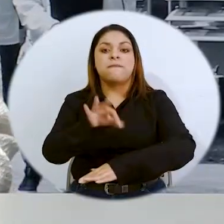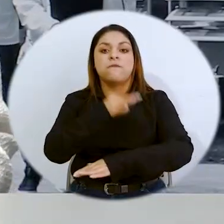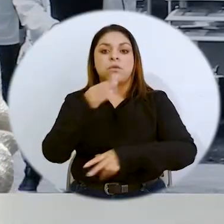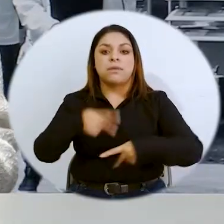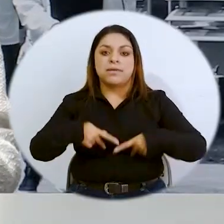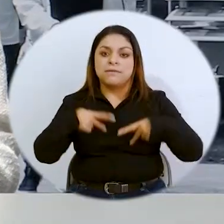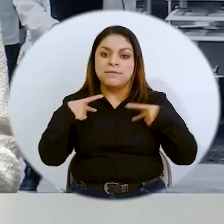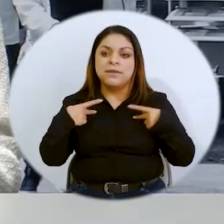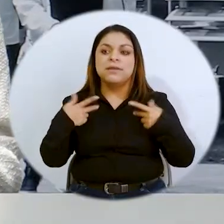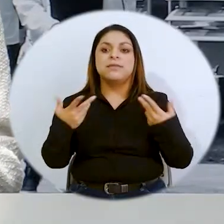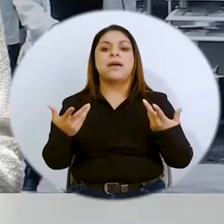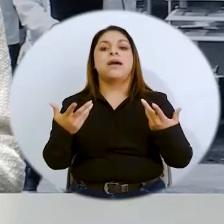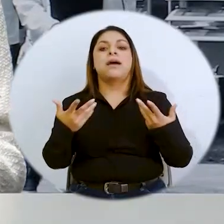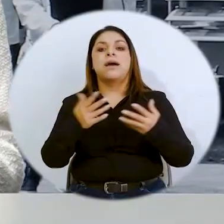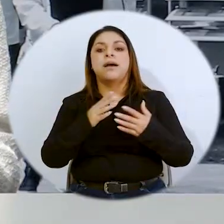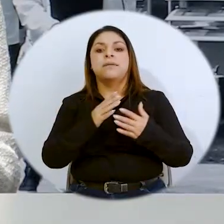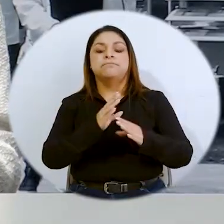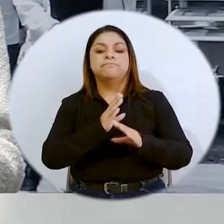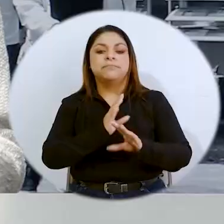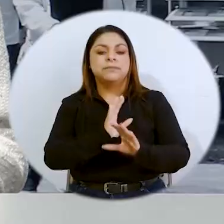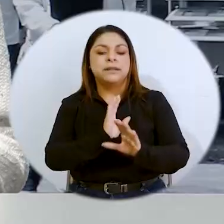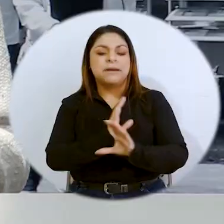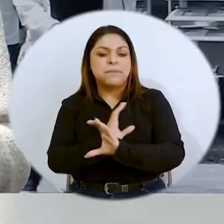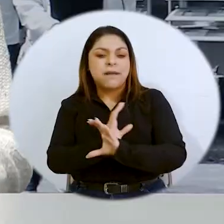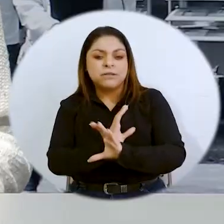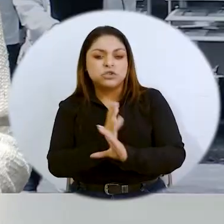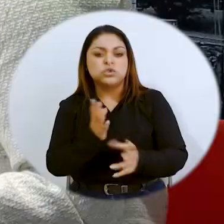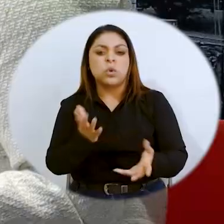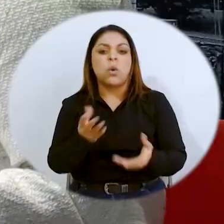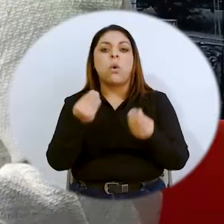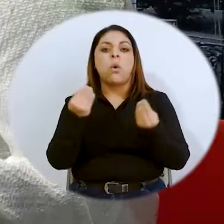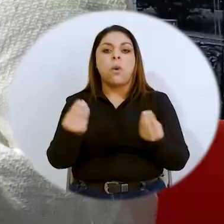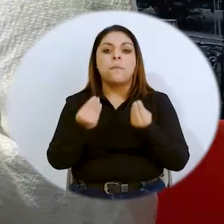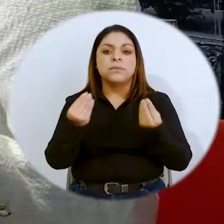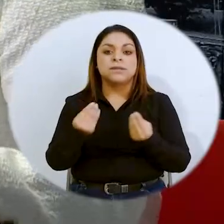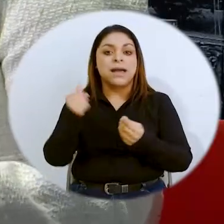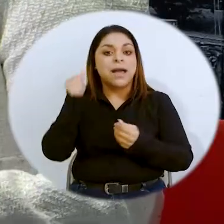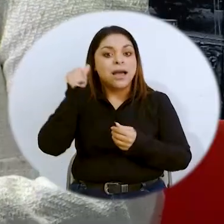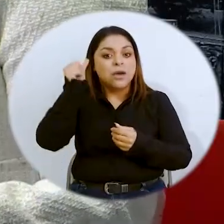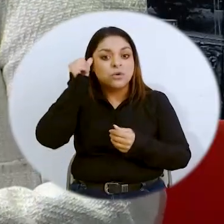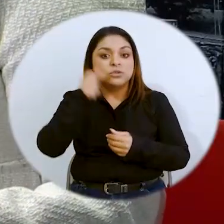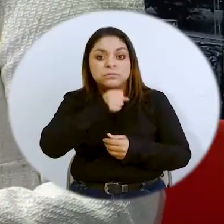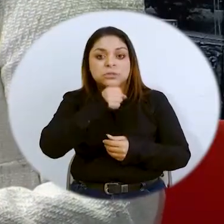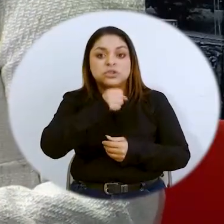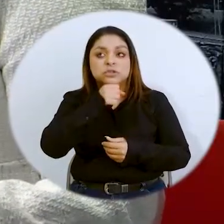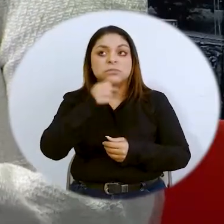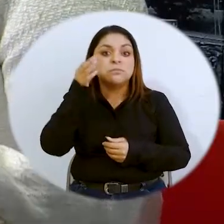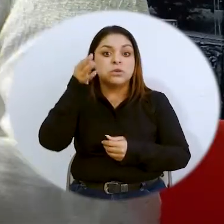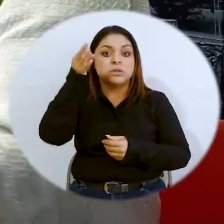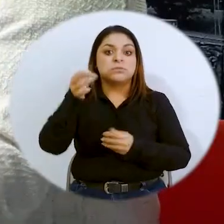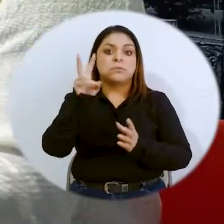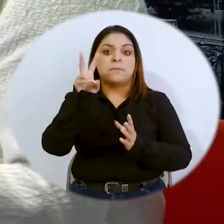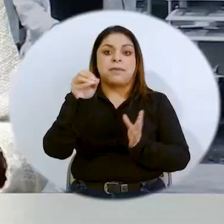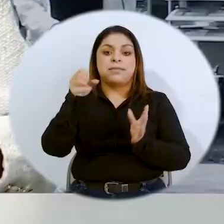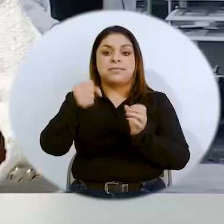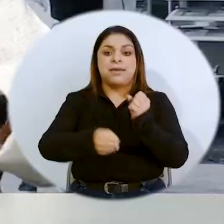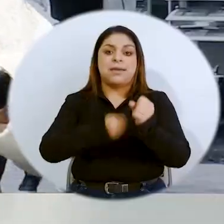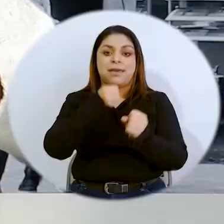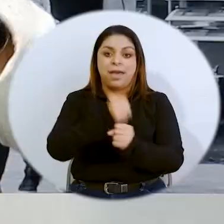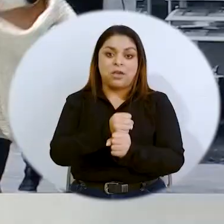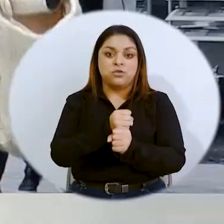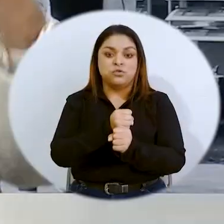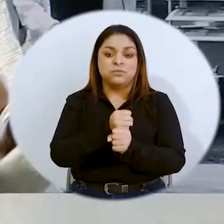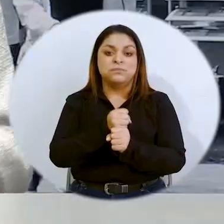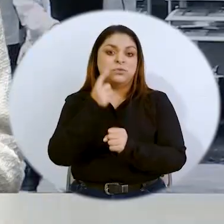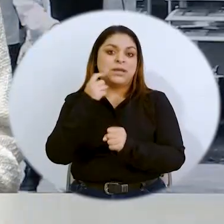estilo de vida, la prevención, cómo hacer que los adultos mayores de los próximos 20 años, porque en el año 2040 es